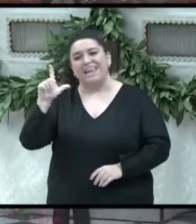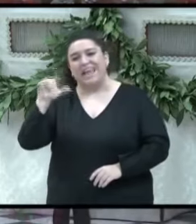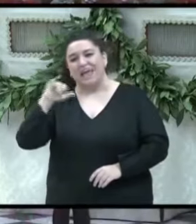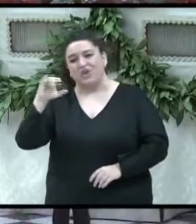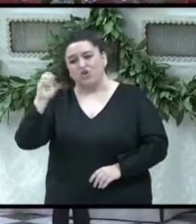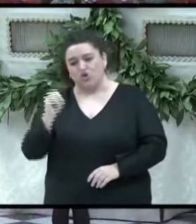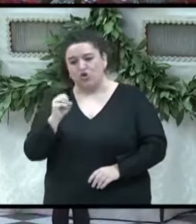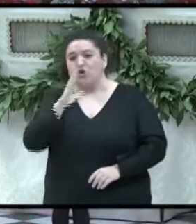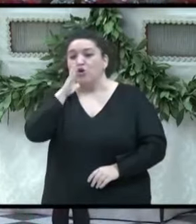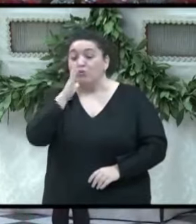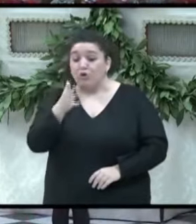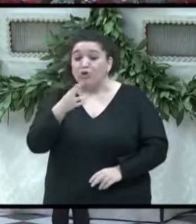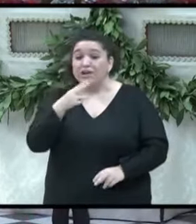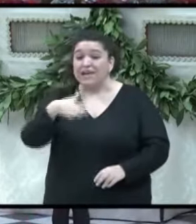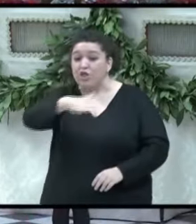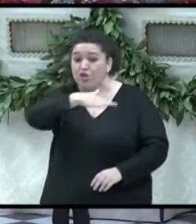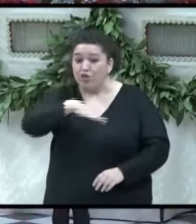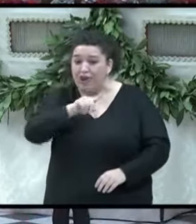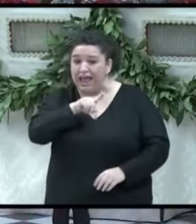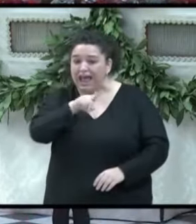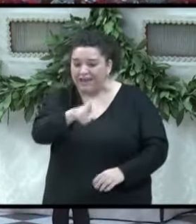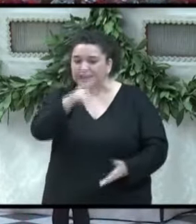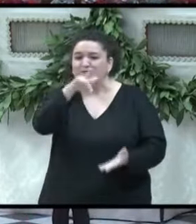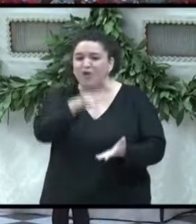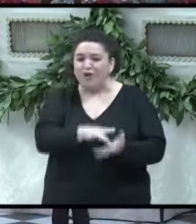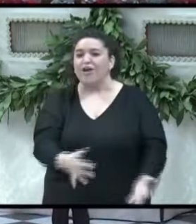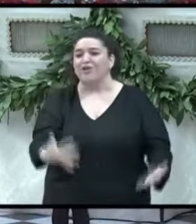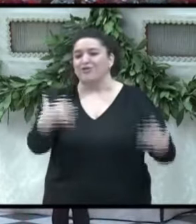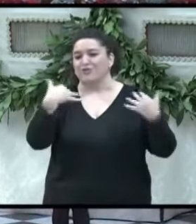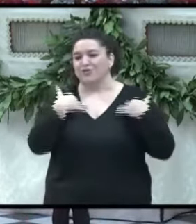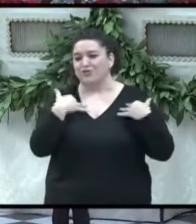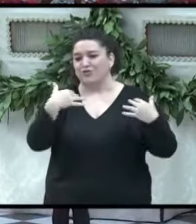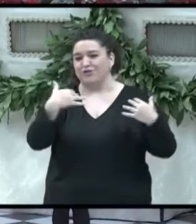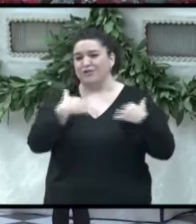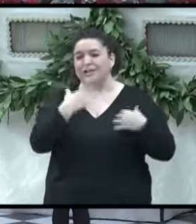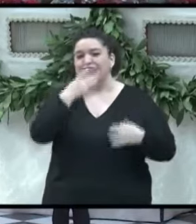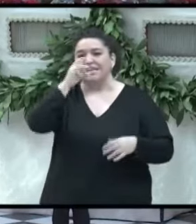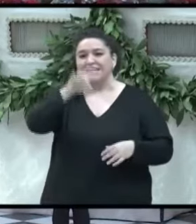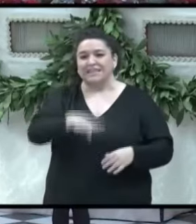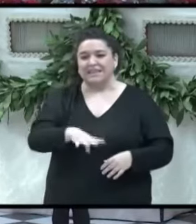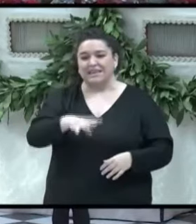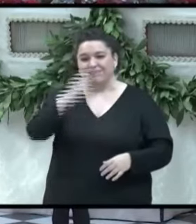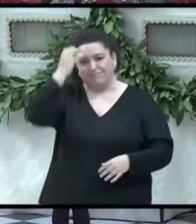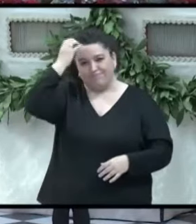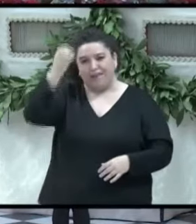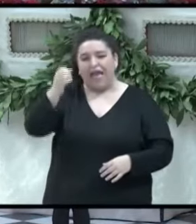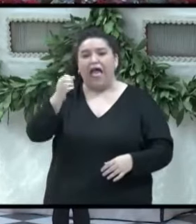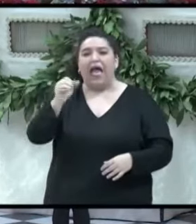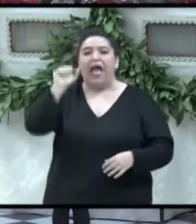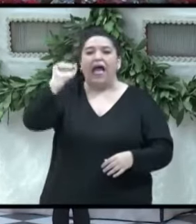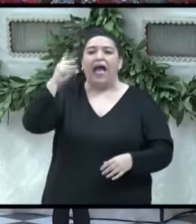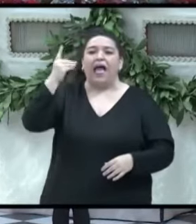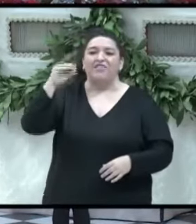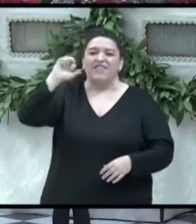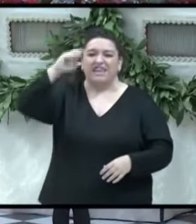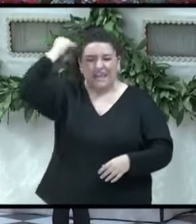lugar es donde fue el martirizado por abderramán tercero año